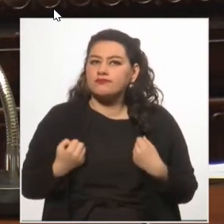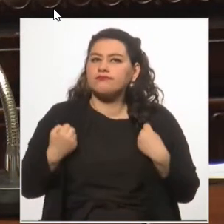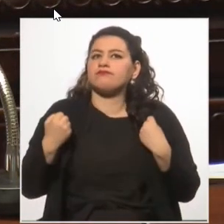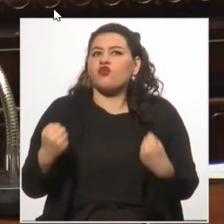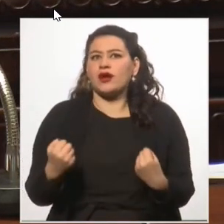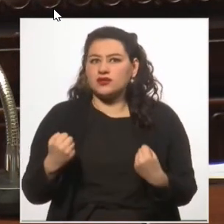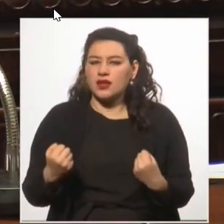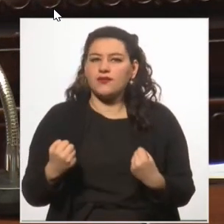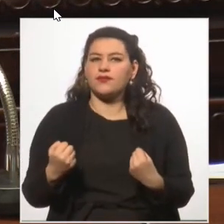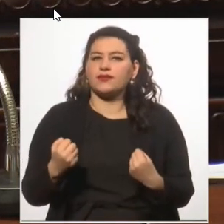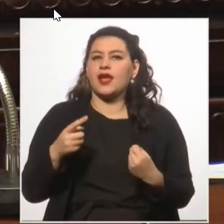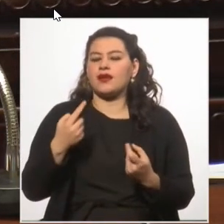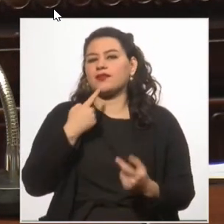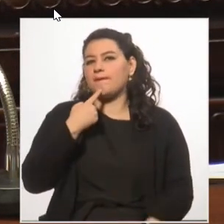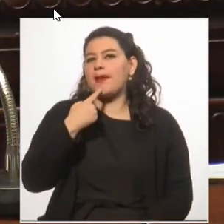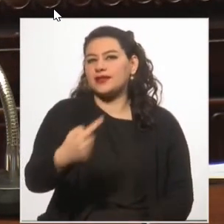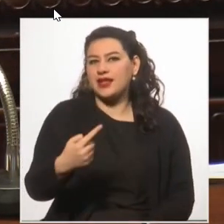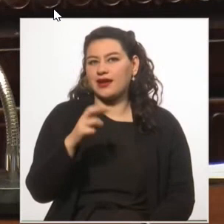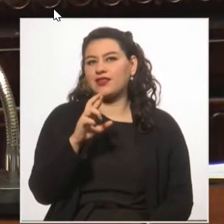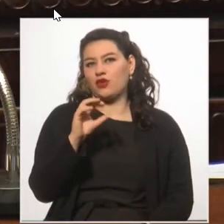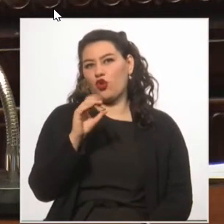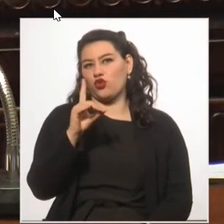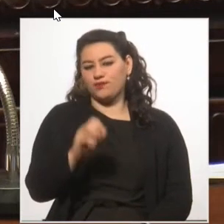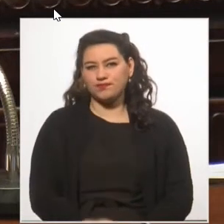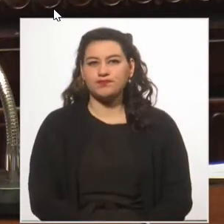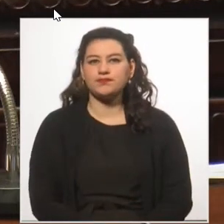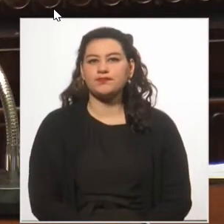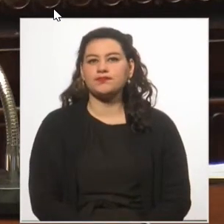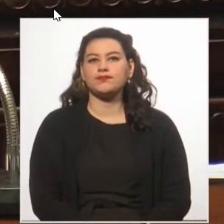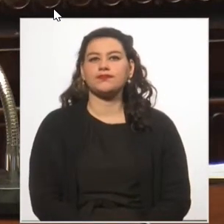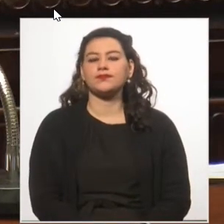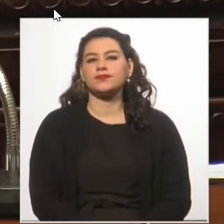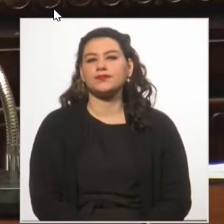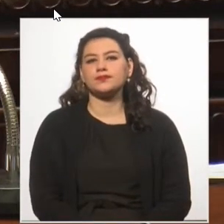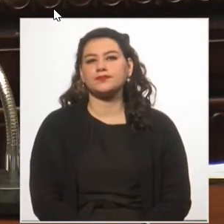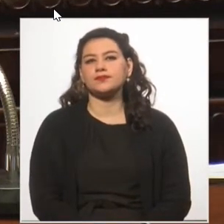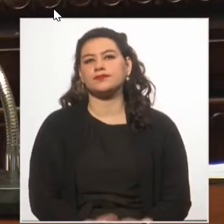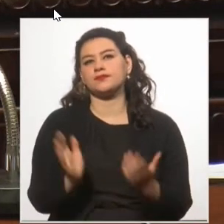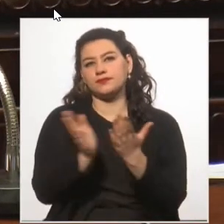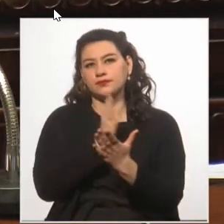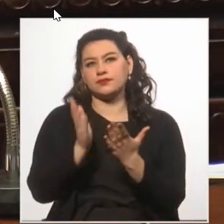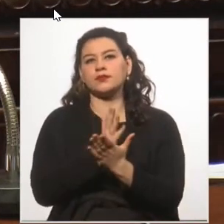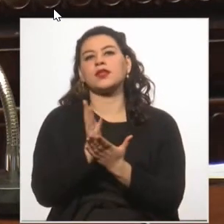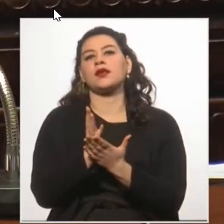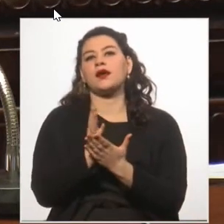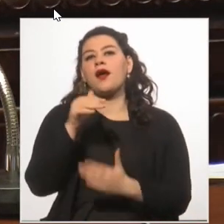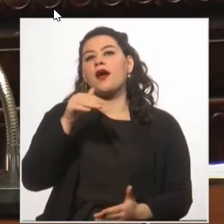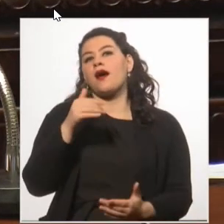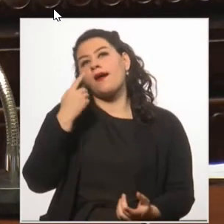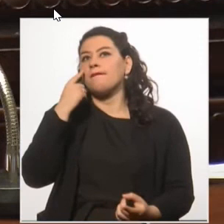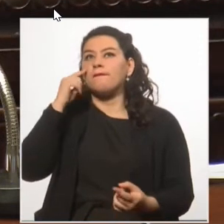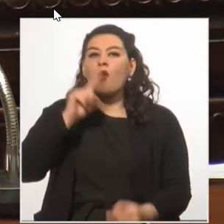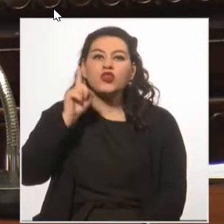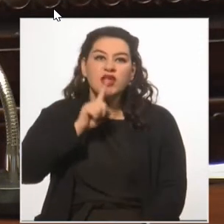da fuerza a este mensaje rodoniano. La obra Motivos de Proteo